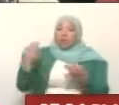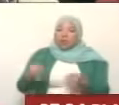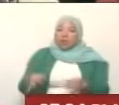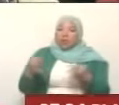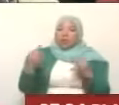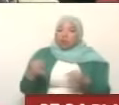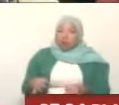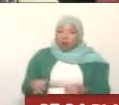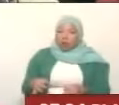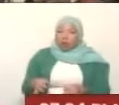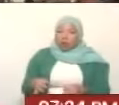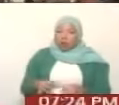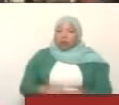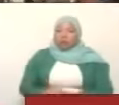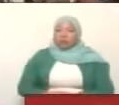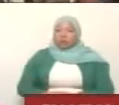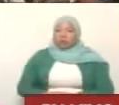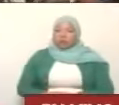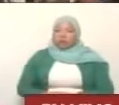de China.